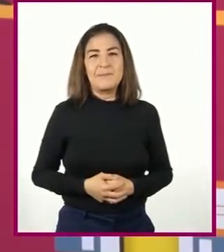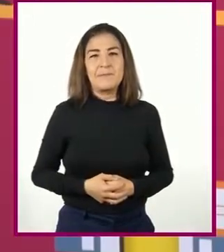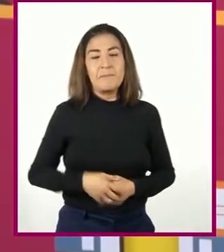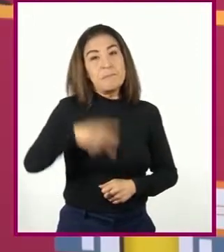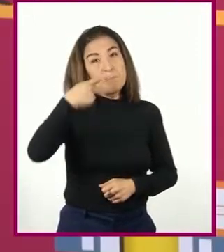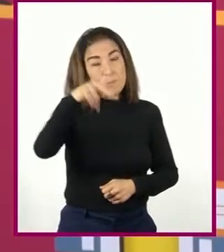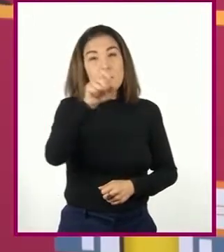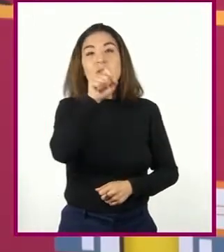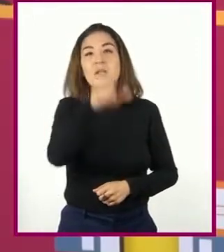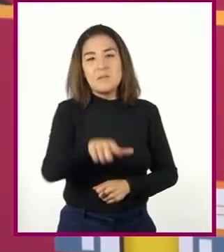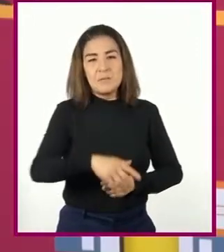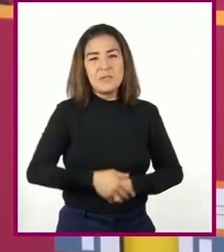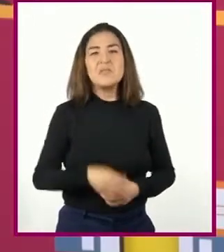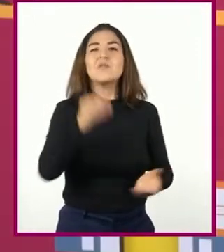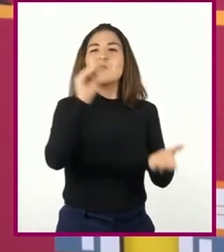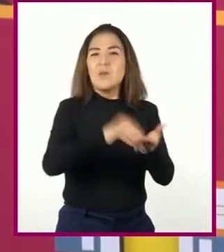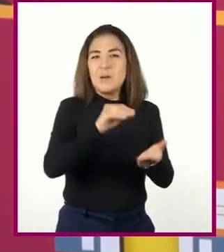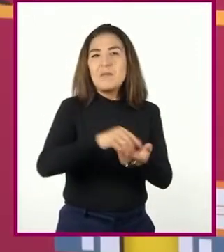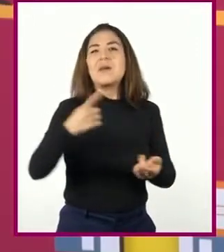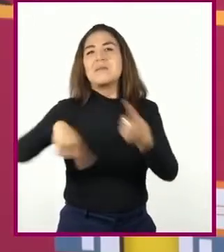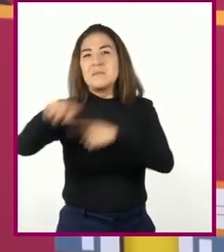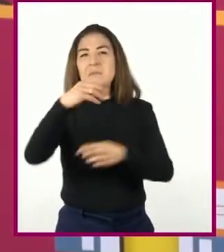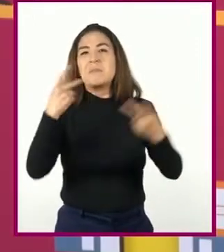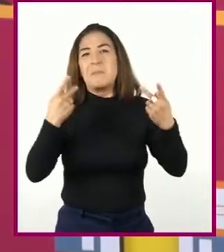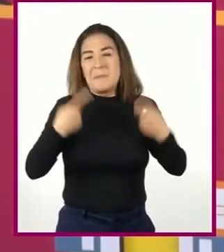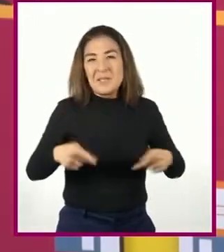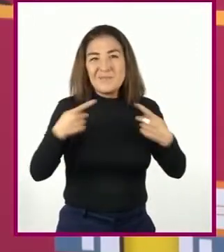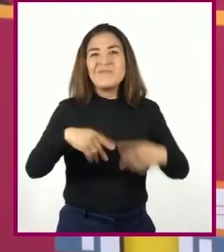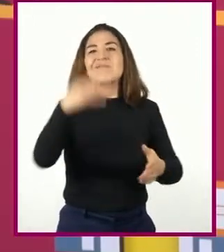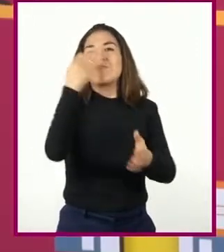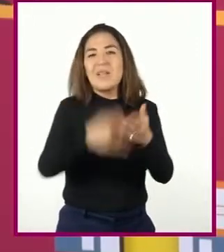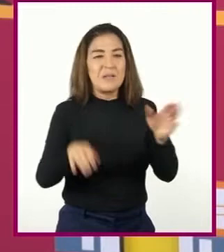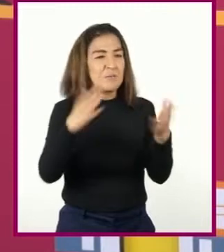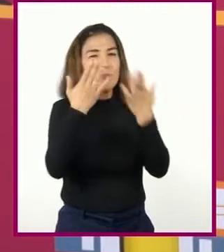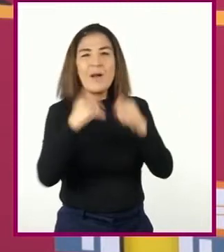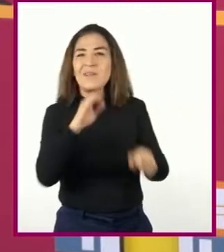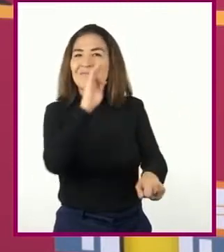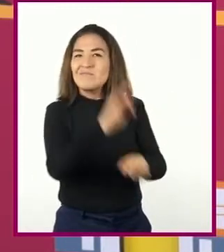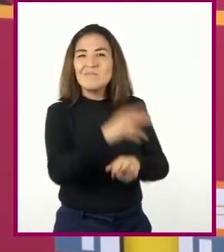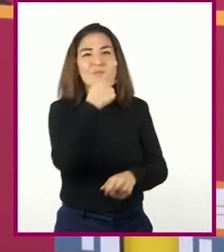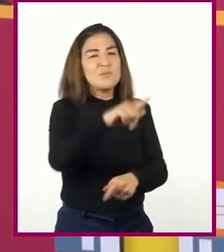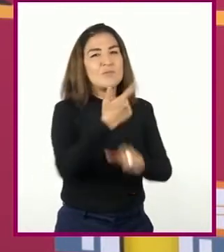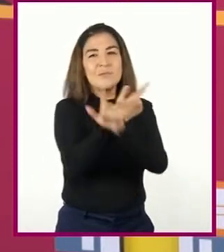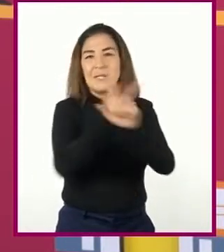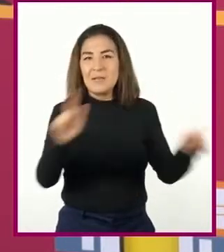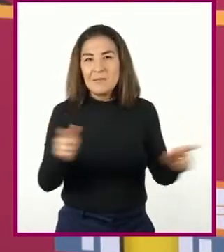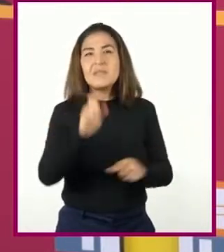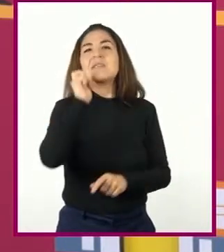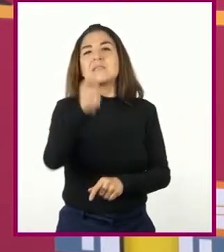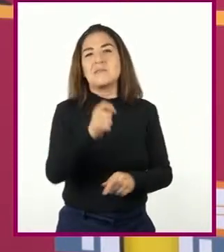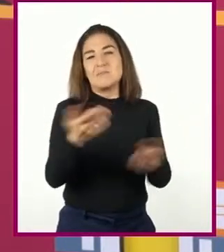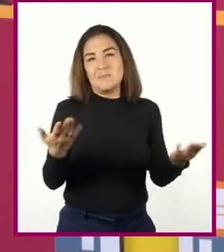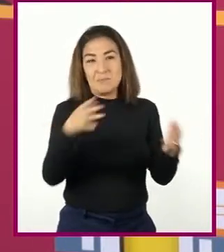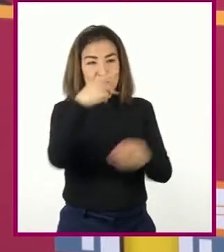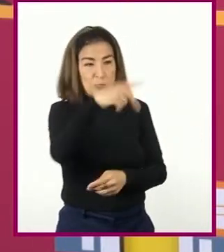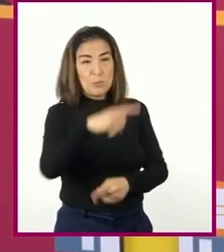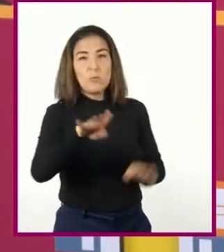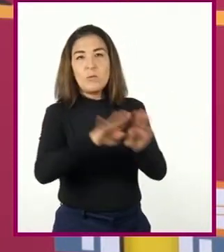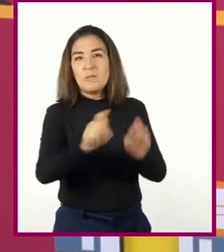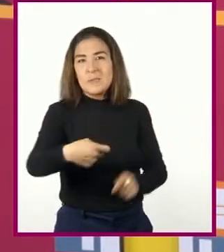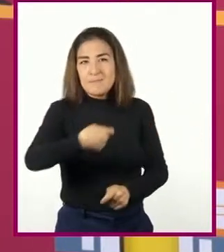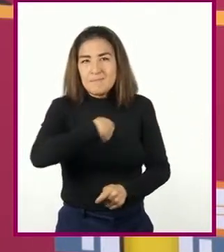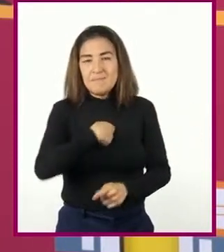Sin embargo, hay todavía muchas personas que no gozan del derecho a la libertad, lo que también atenta contra la dignidad y la